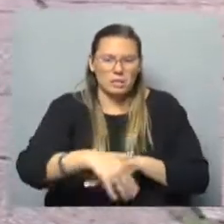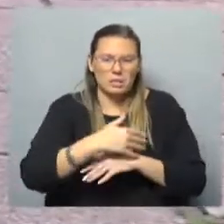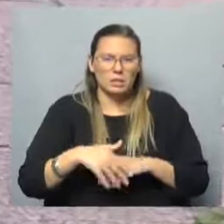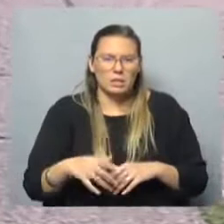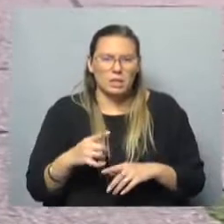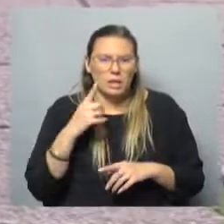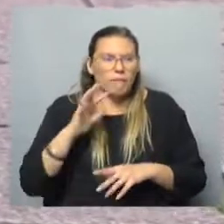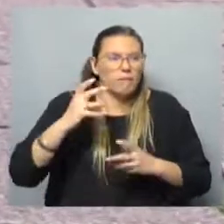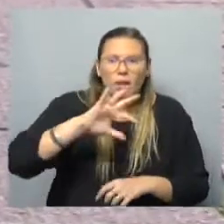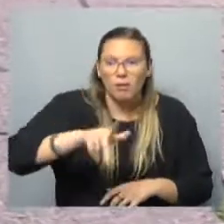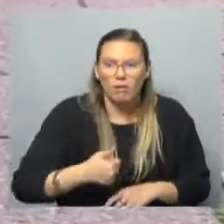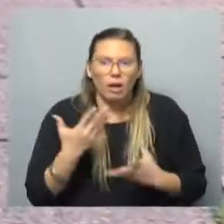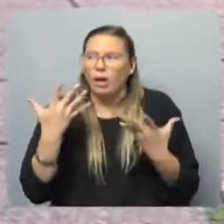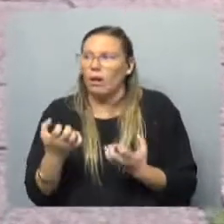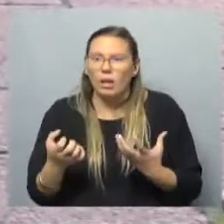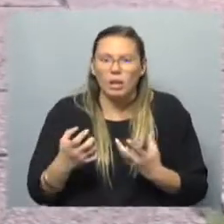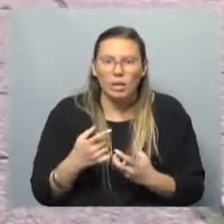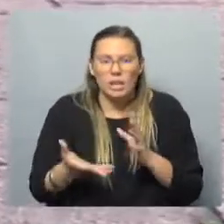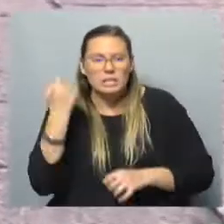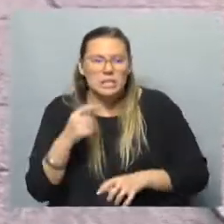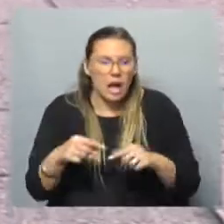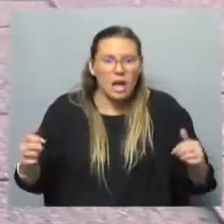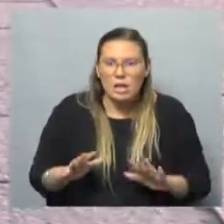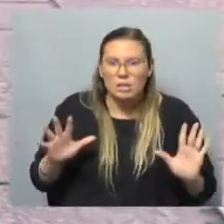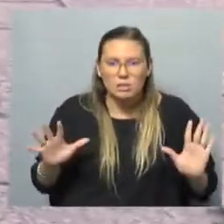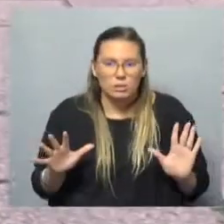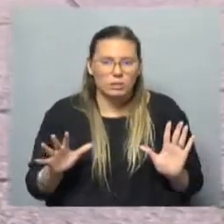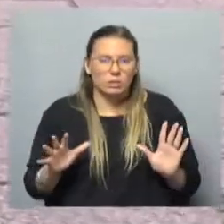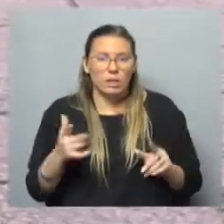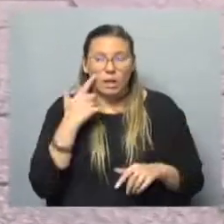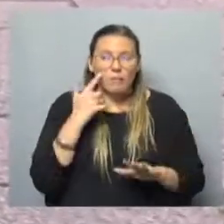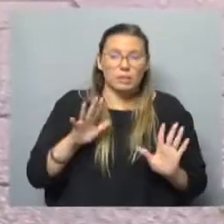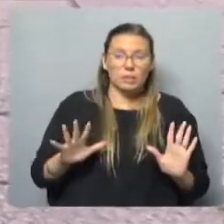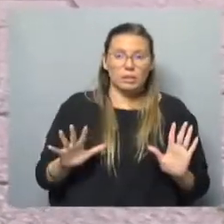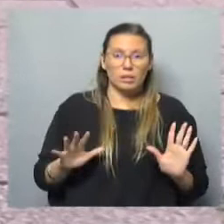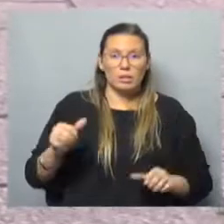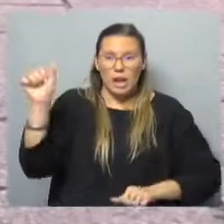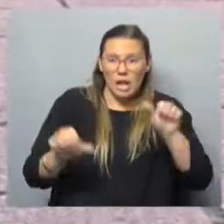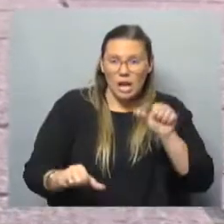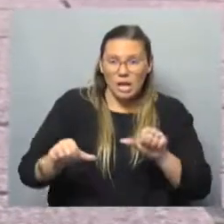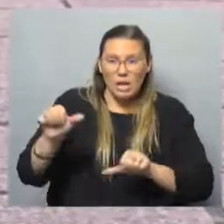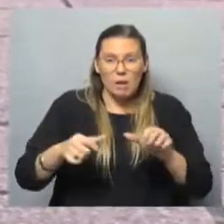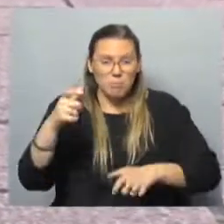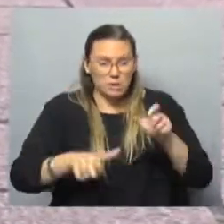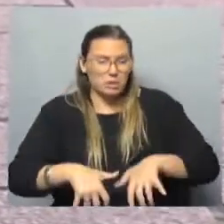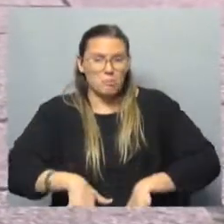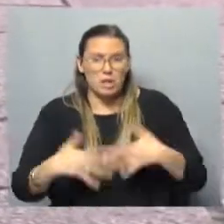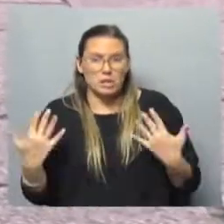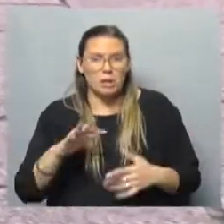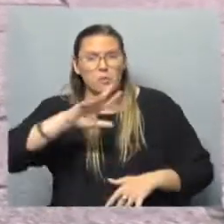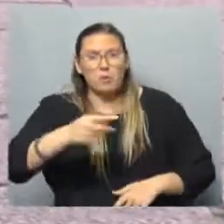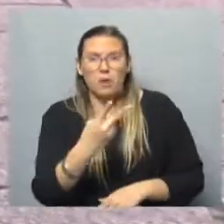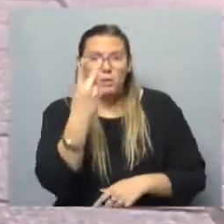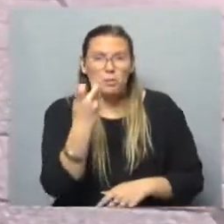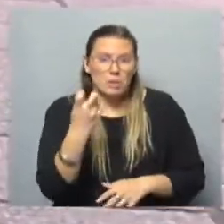Te intentan robar, te intentan sacarte algo. Y viste cómo es. Están lastimando a cualquier persona para sacarle